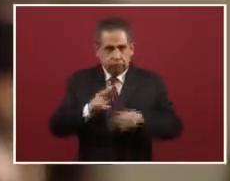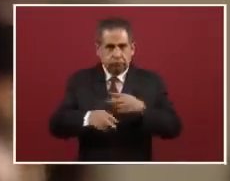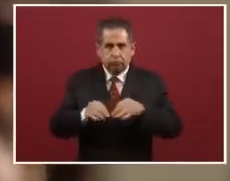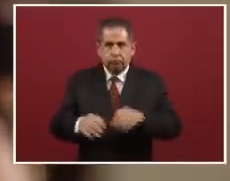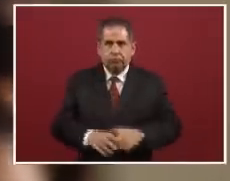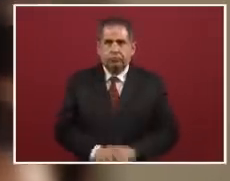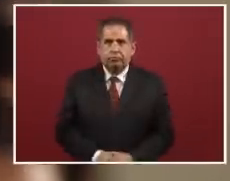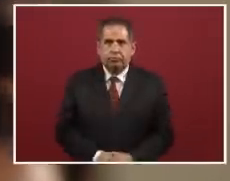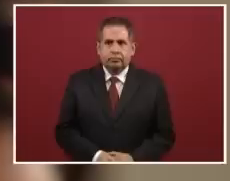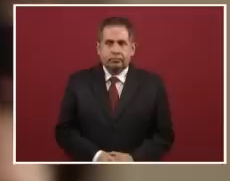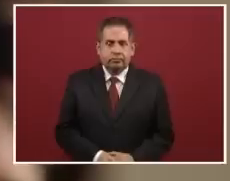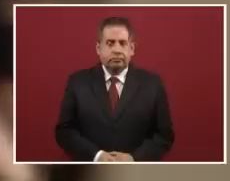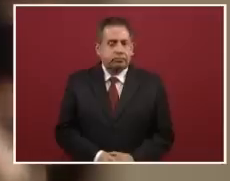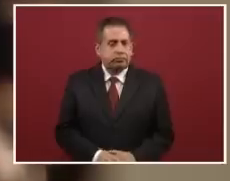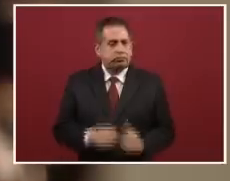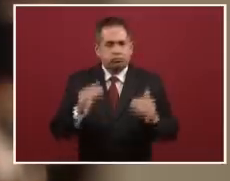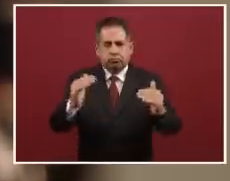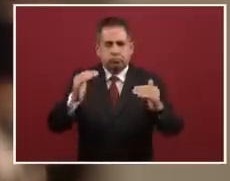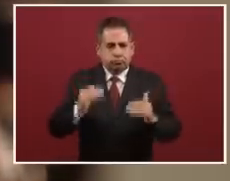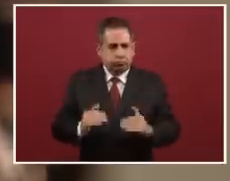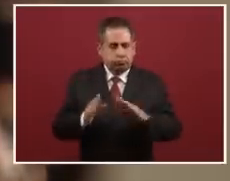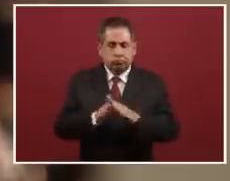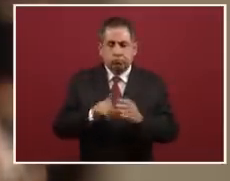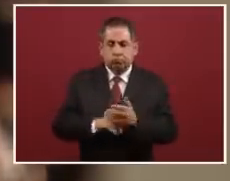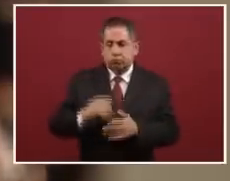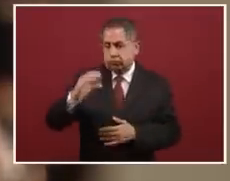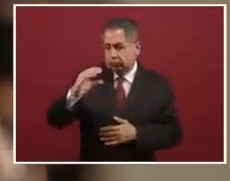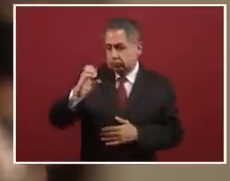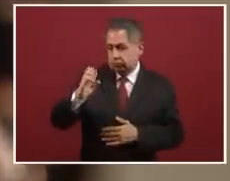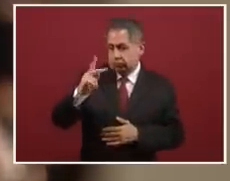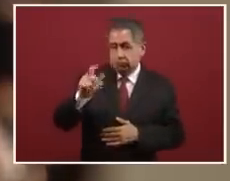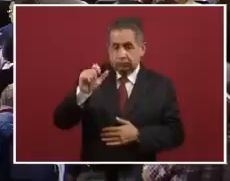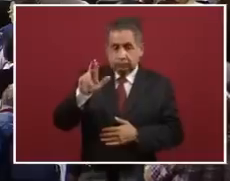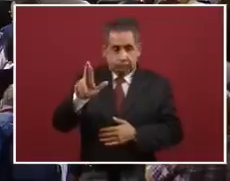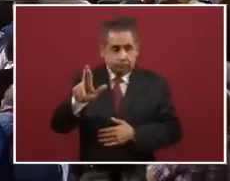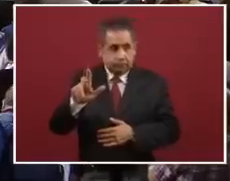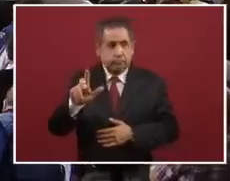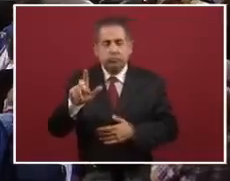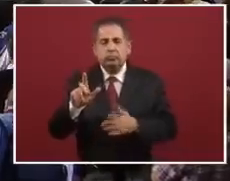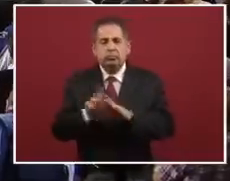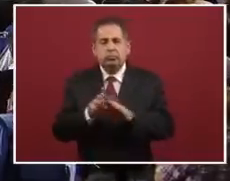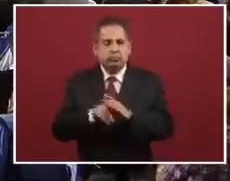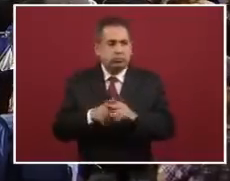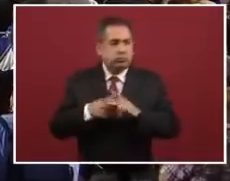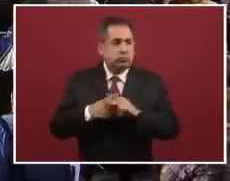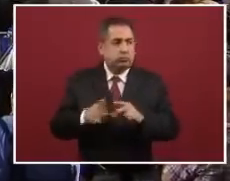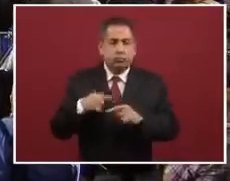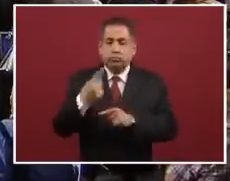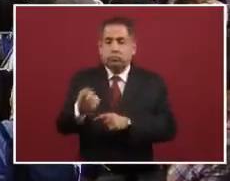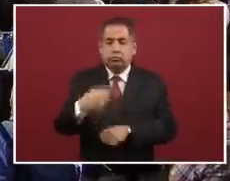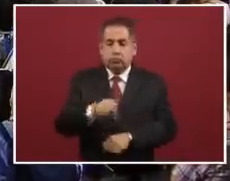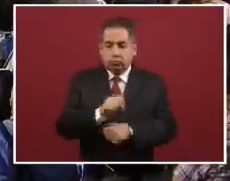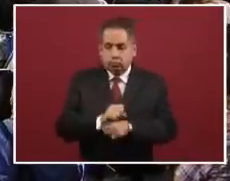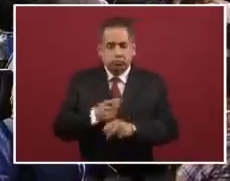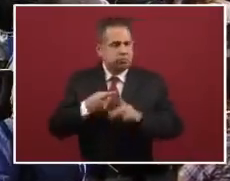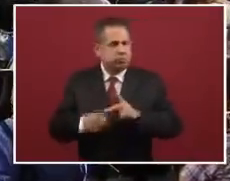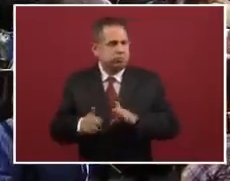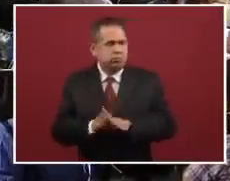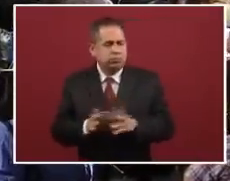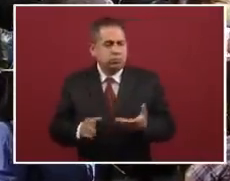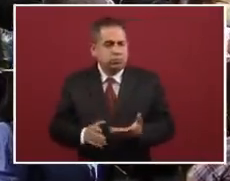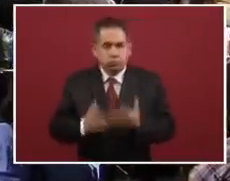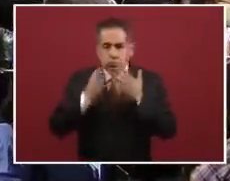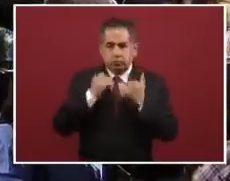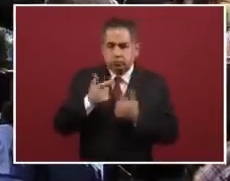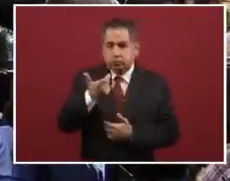otro tema, canciller, el plan de la CEPAL entra en se comienza a aplicar a partir de la siguiente semana, se hace sin el recurso